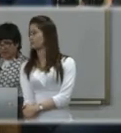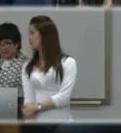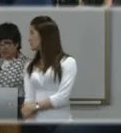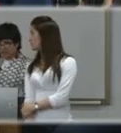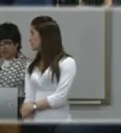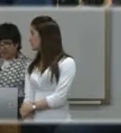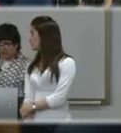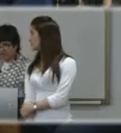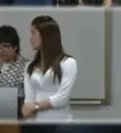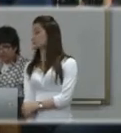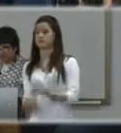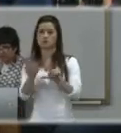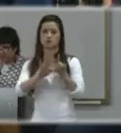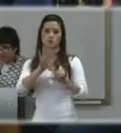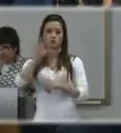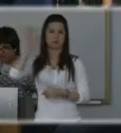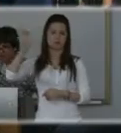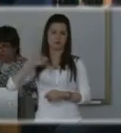Es un video argentino.